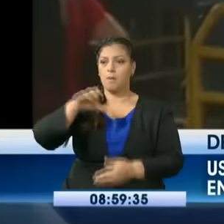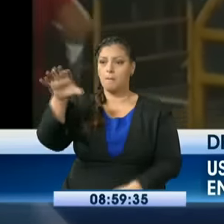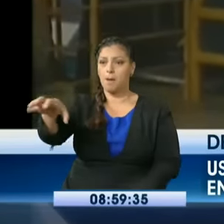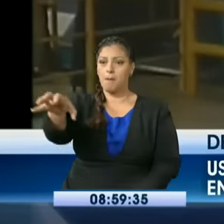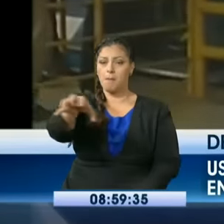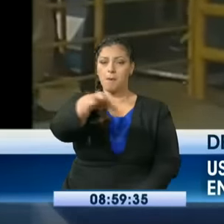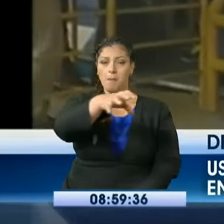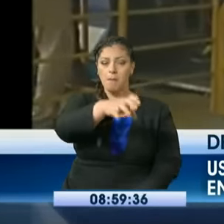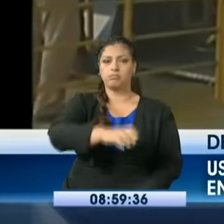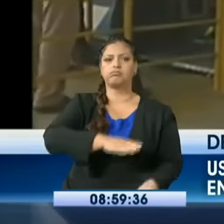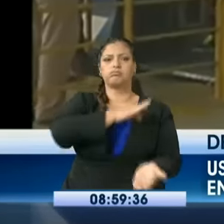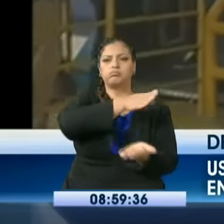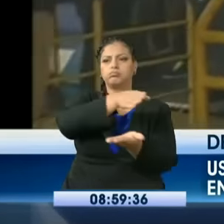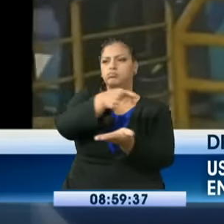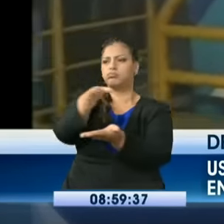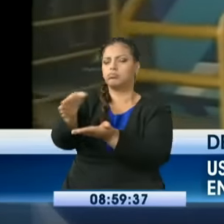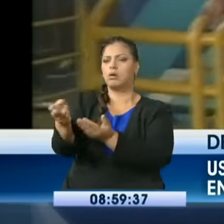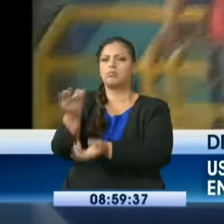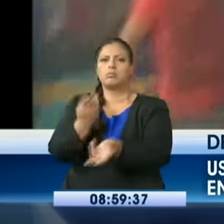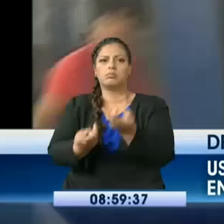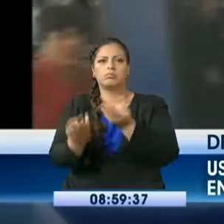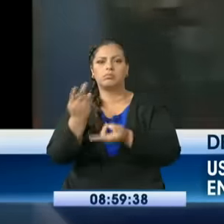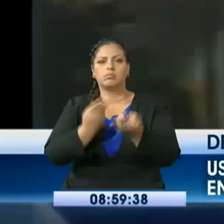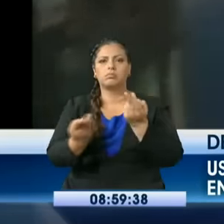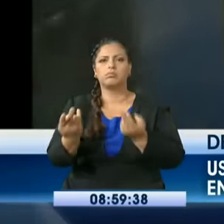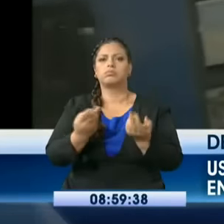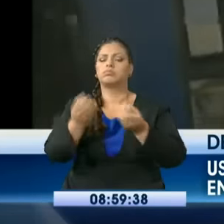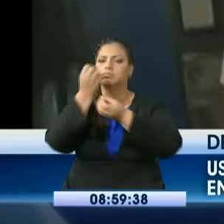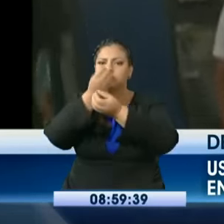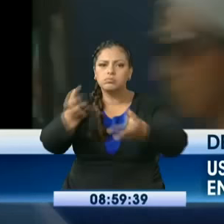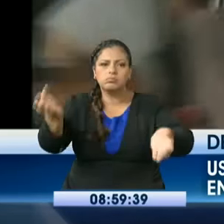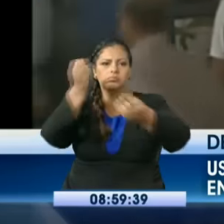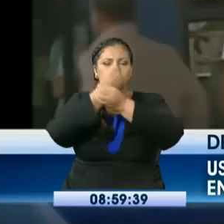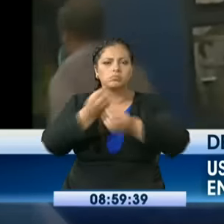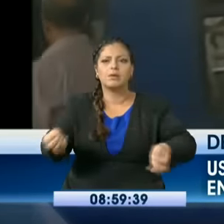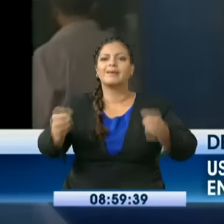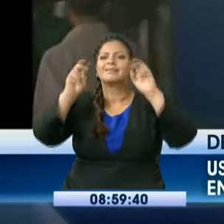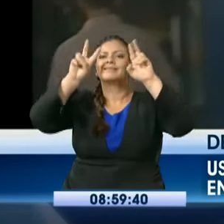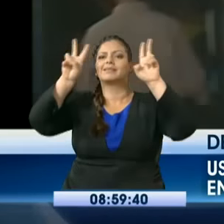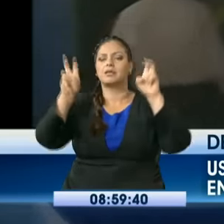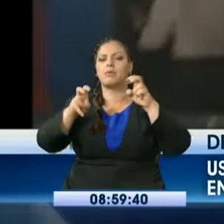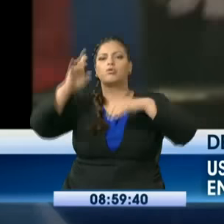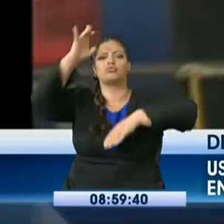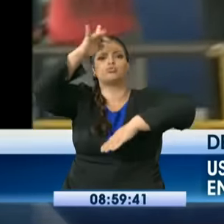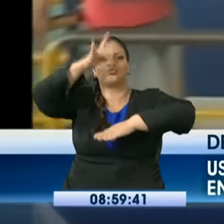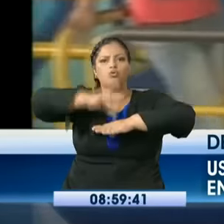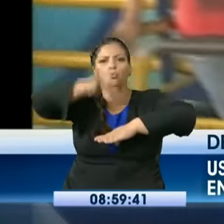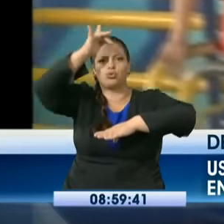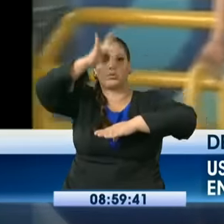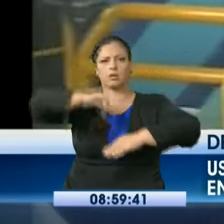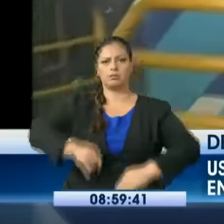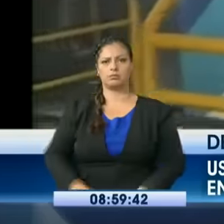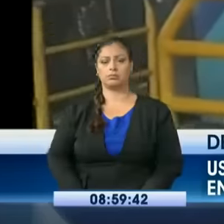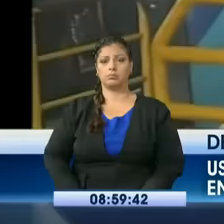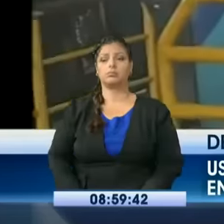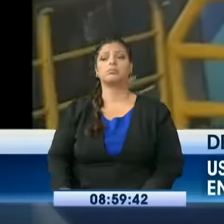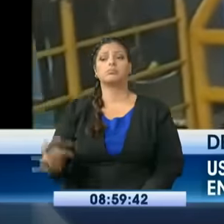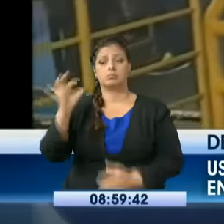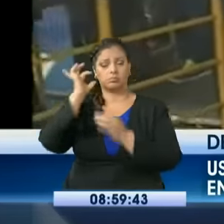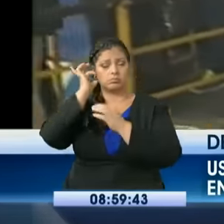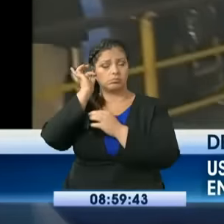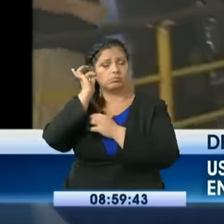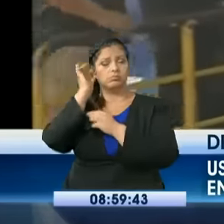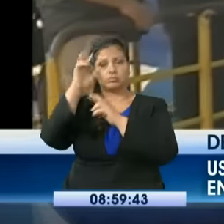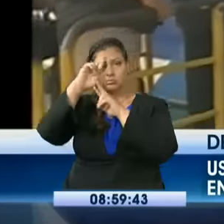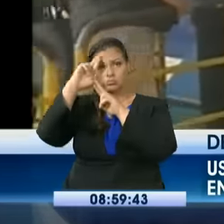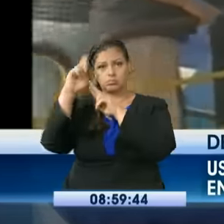en las cuales no solamente vamos a llegar con el mensaje el que no te toque. Esta es una campaña sostenida que nosotros hemos venido realizando desde el